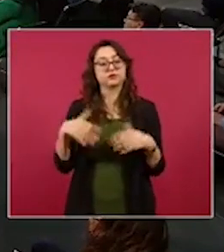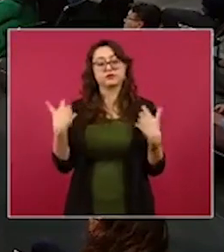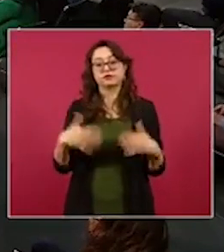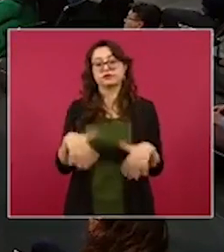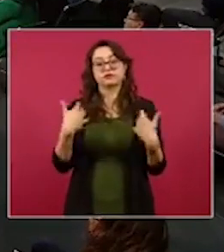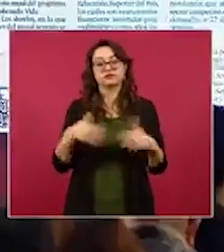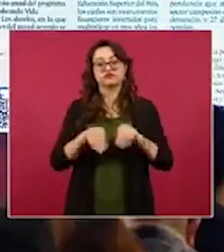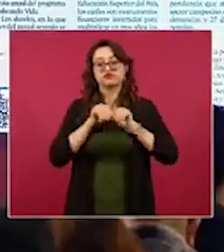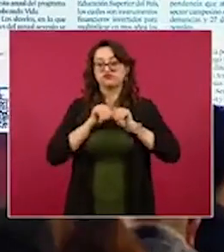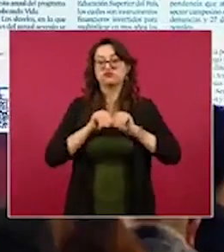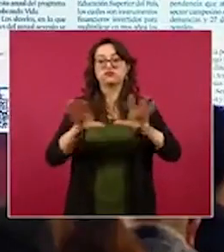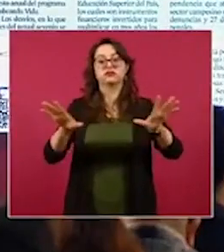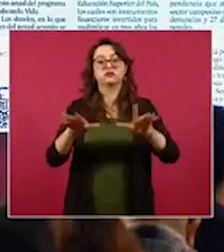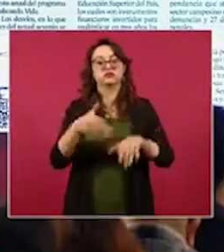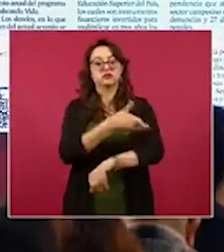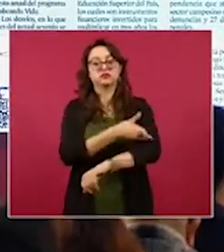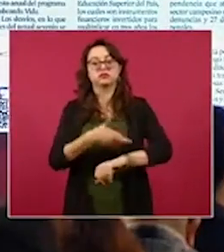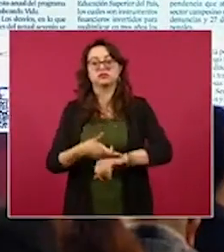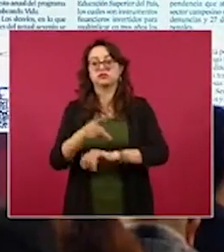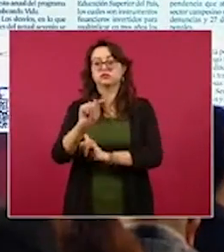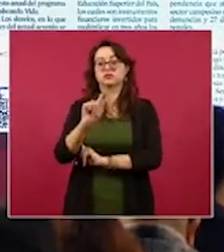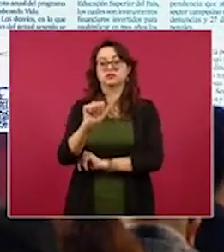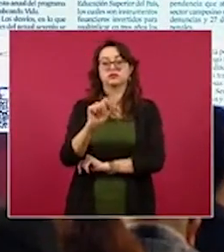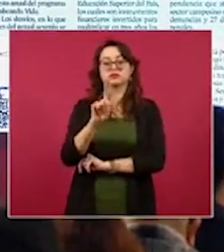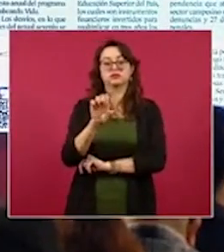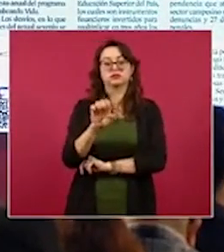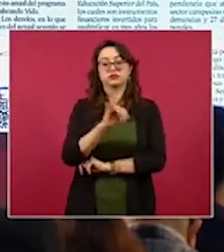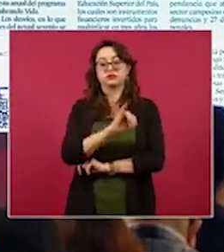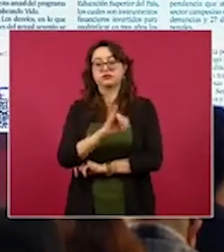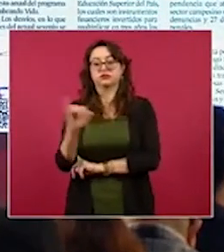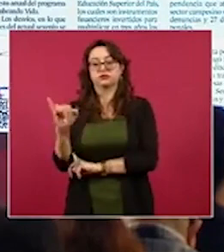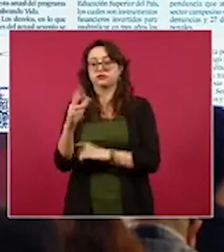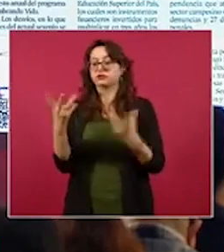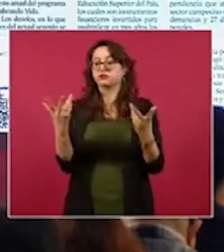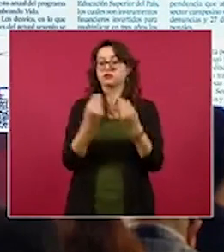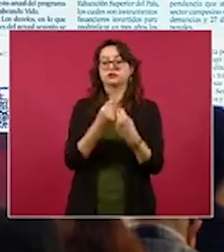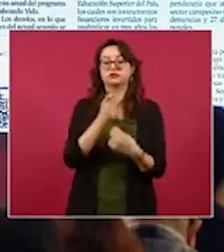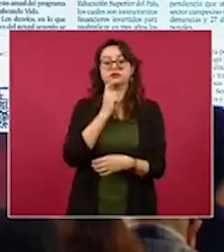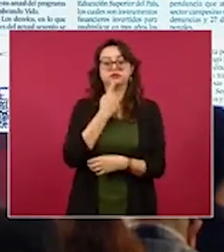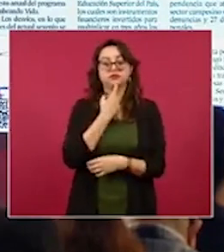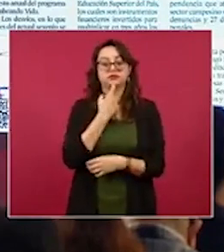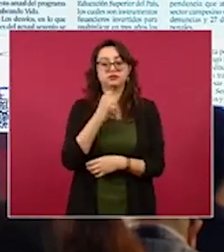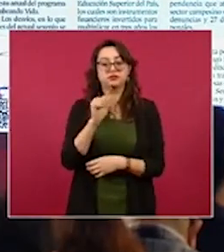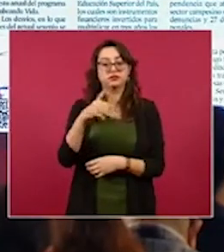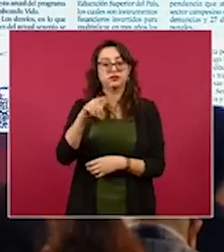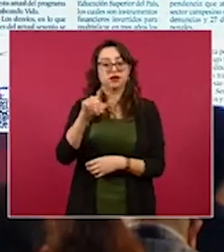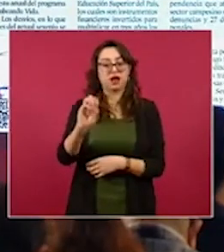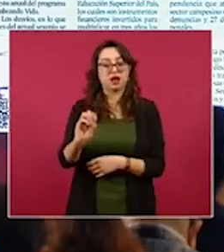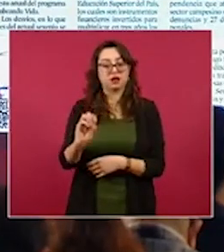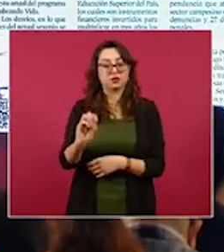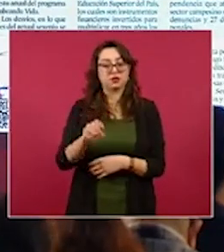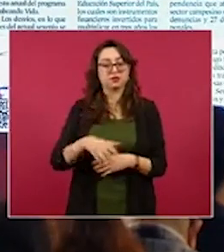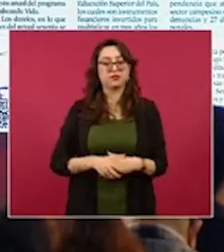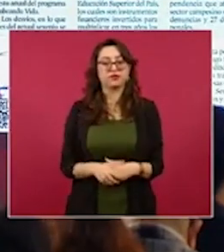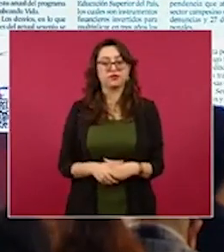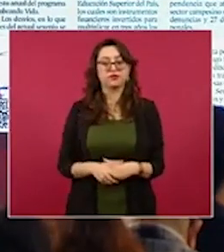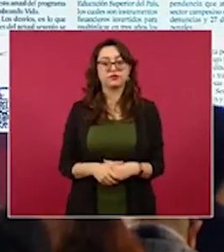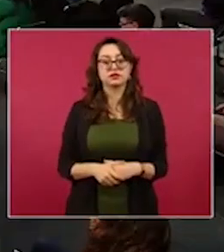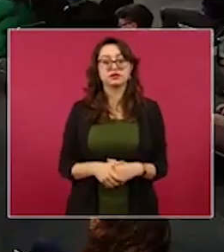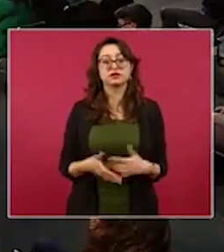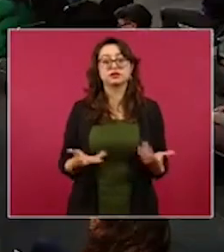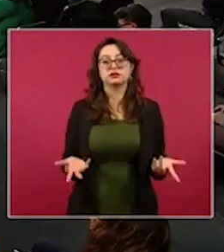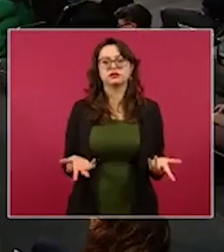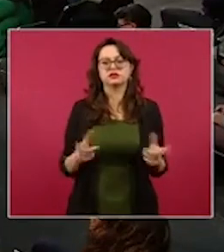López Obrador reiteró que no conocía a Guadalupe Taddei, nueva consejera presidenta del INE. Entonces resulta que esta foto yo me la